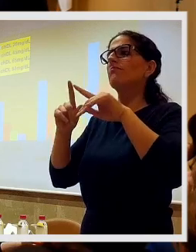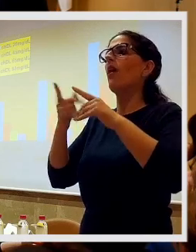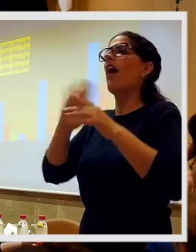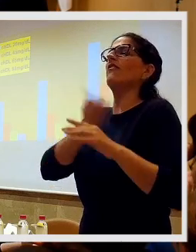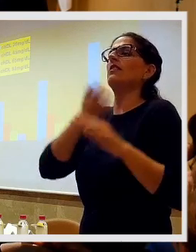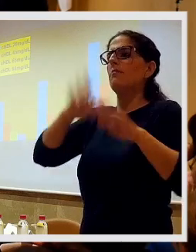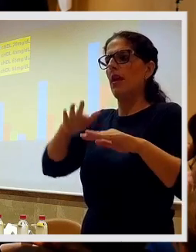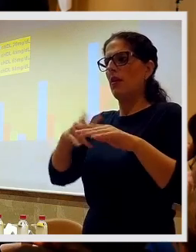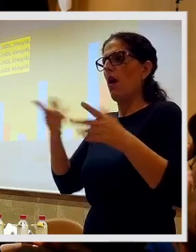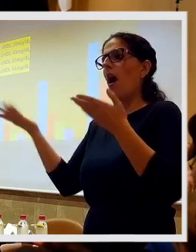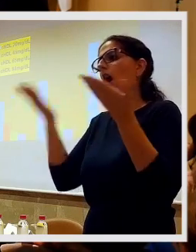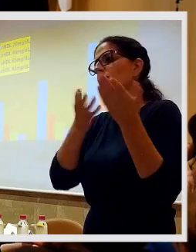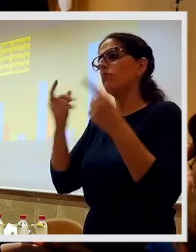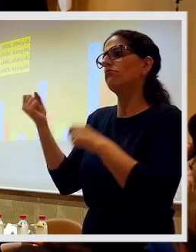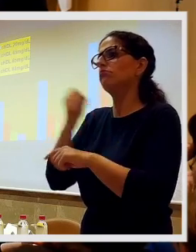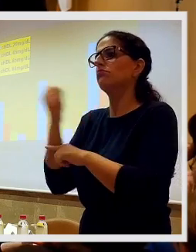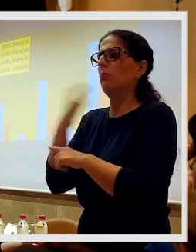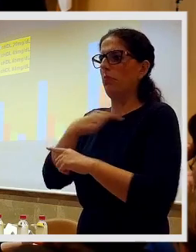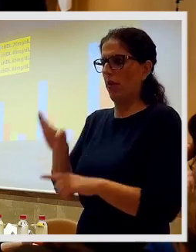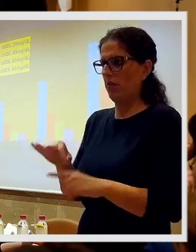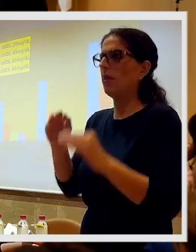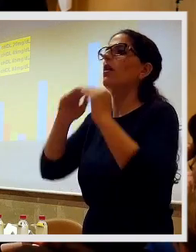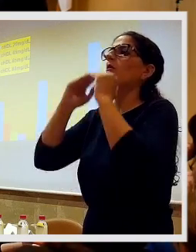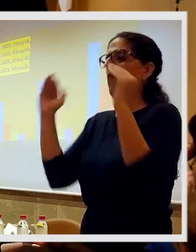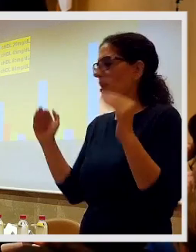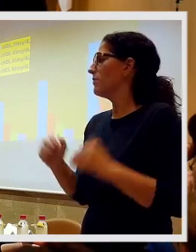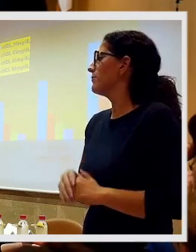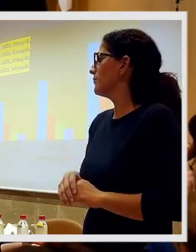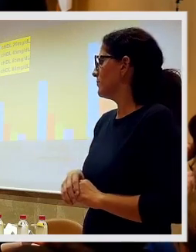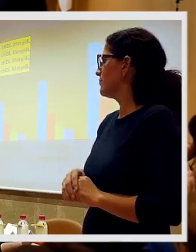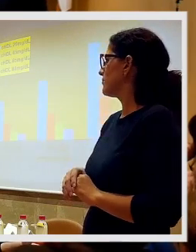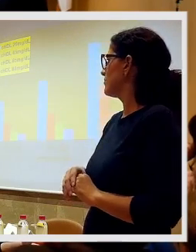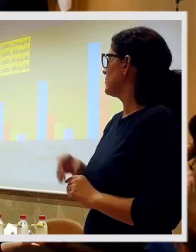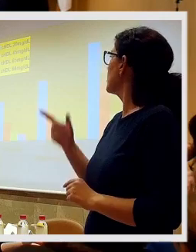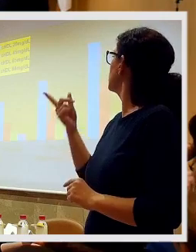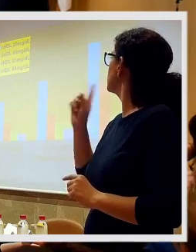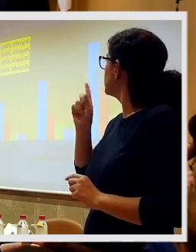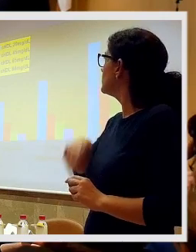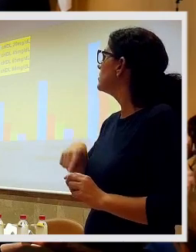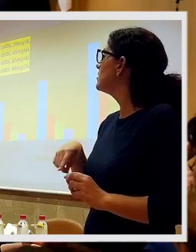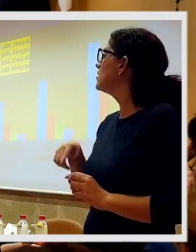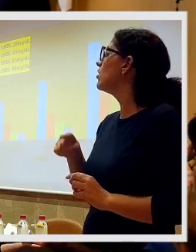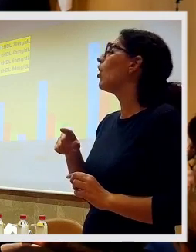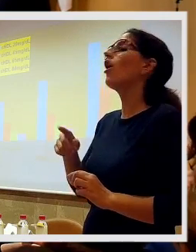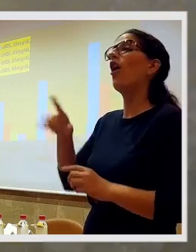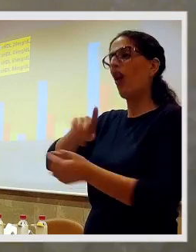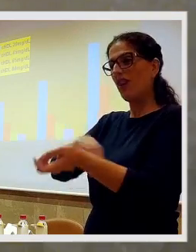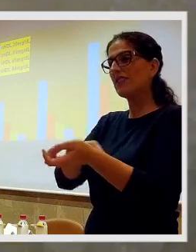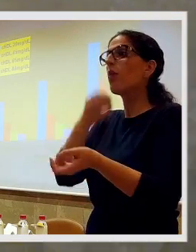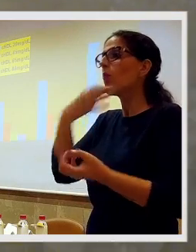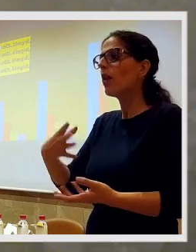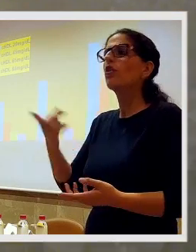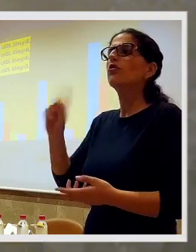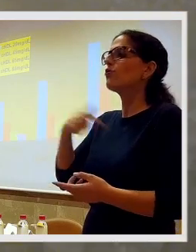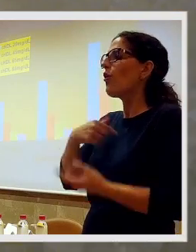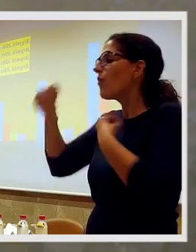con el buen carácter, son de las mejores cosas que nos pueden dejar en herencia nuestros padres. Porque además el colesterol bueno no se compra.